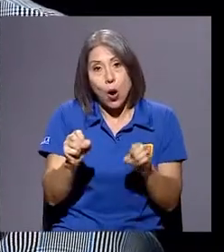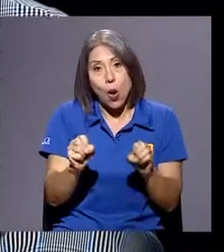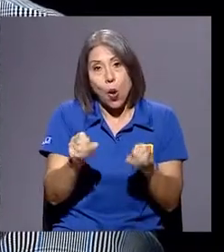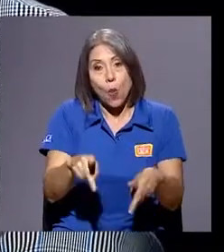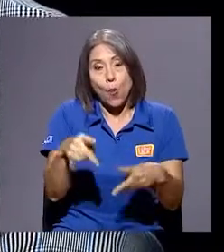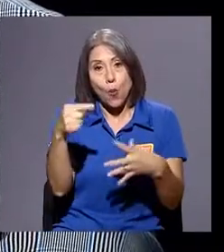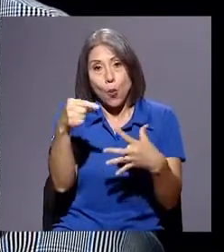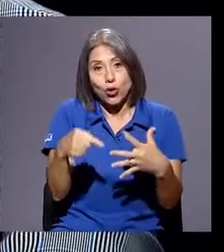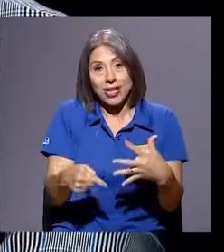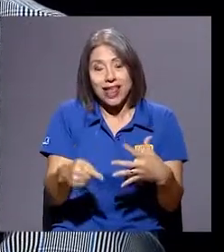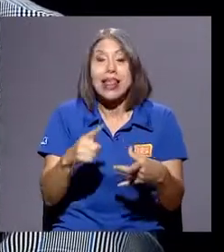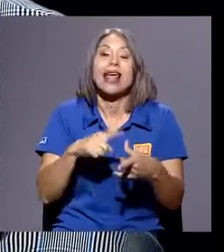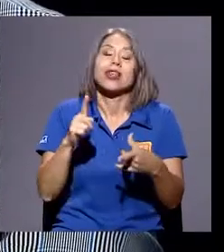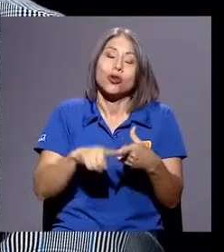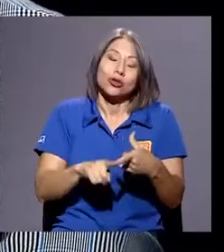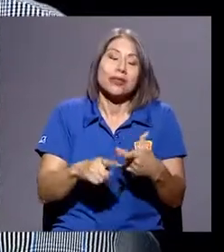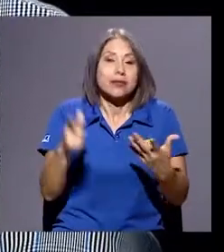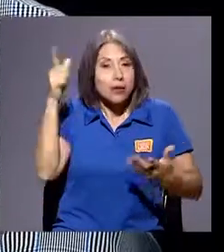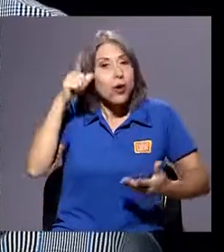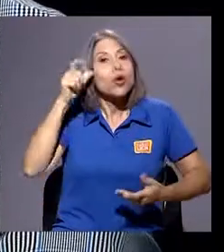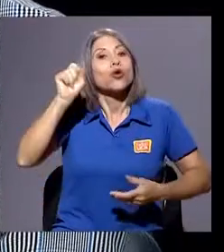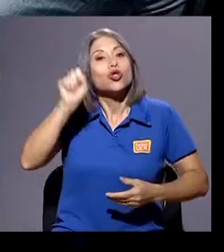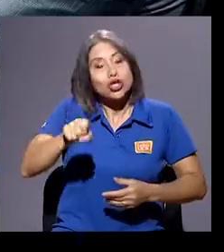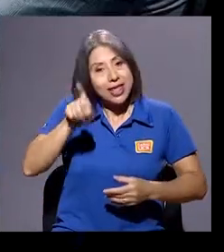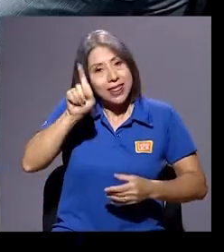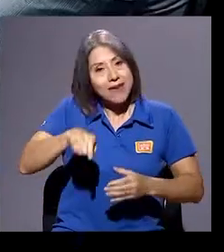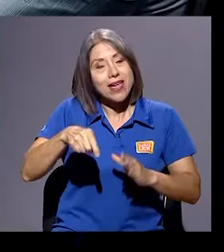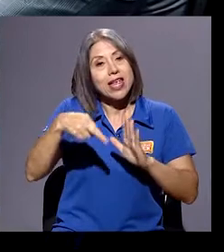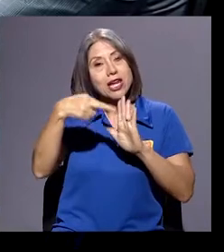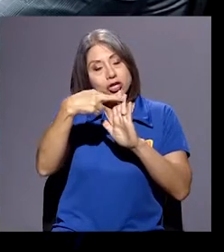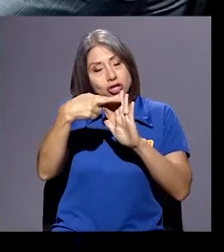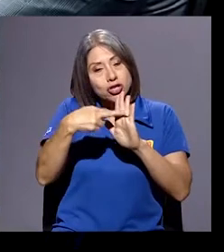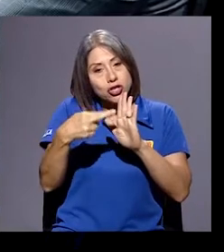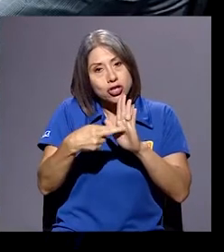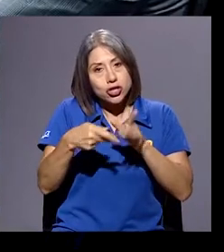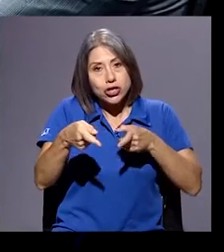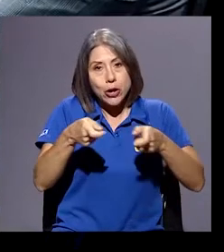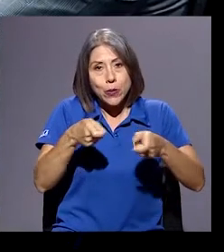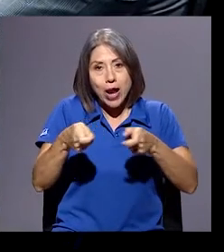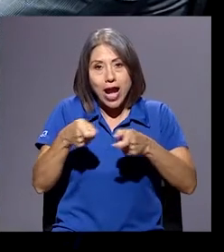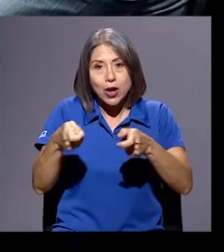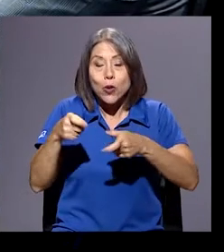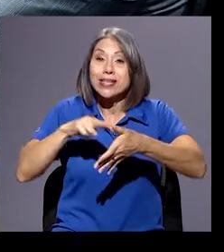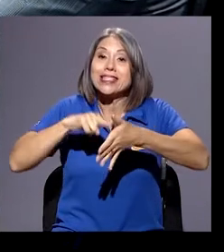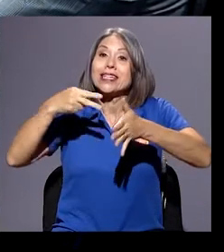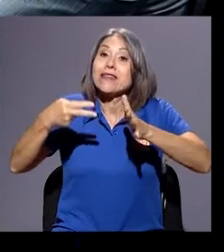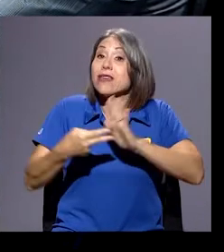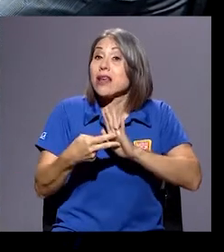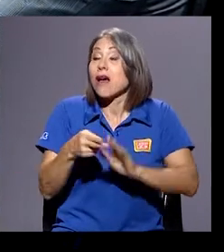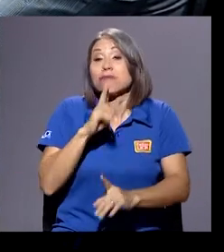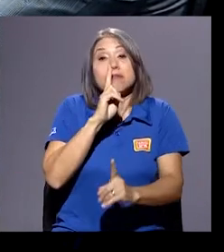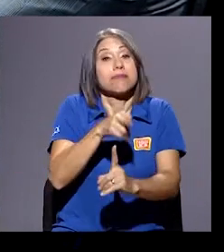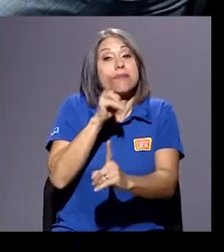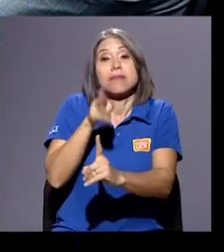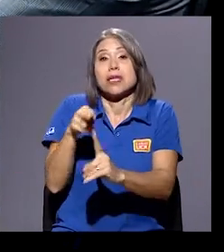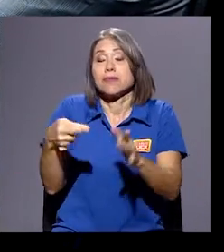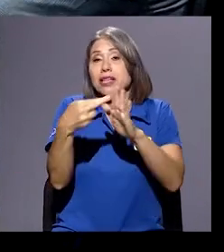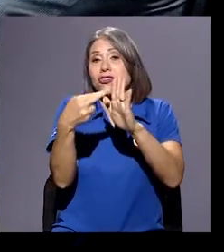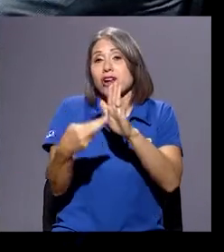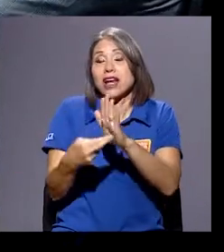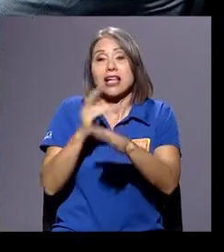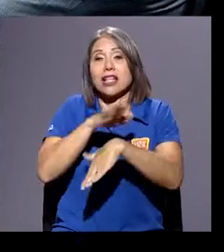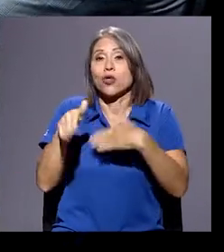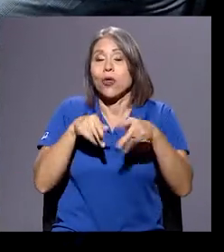que sí hay que hacer es regularlo. Y regularlo implica únicamente una cosa, y es que tengan las mismas reglas de juego que tenemos todos los que hacemos